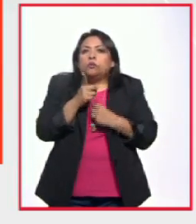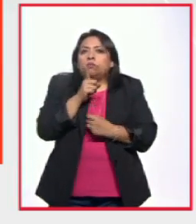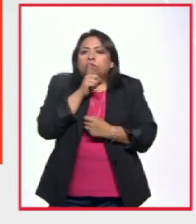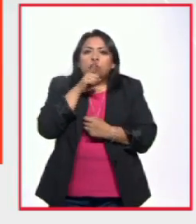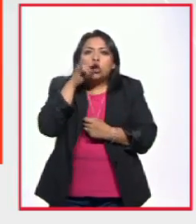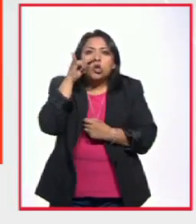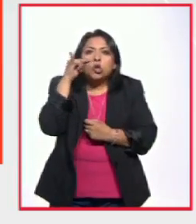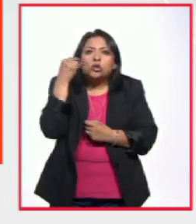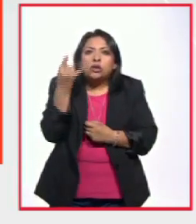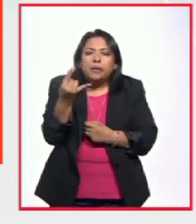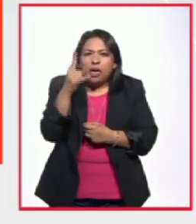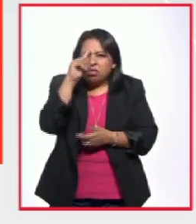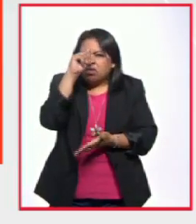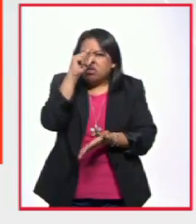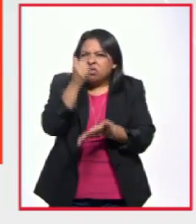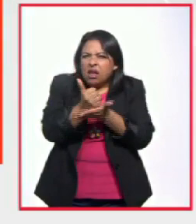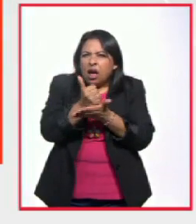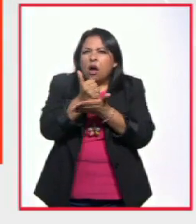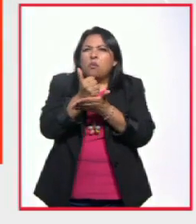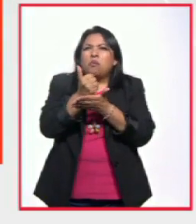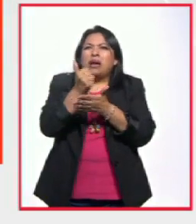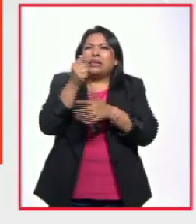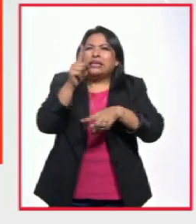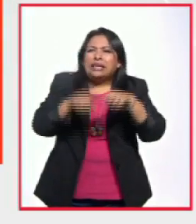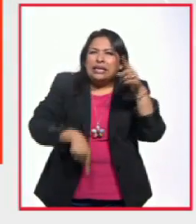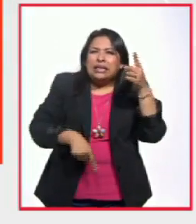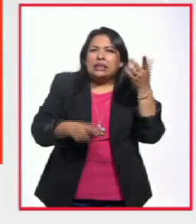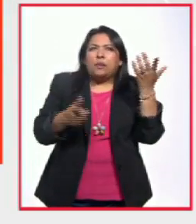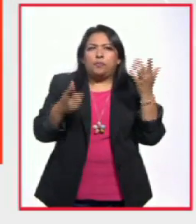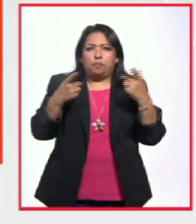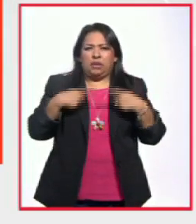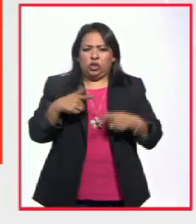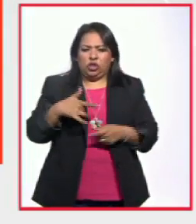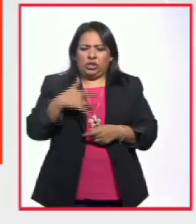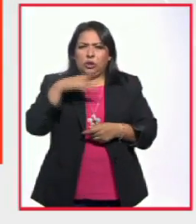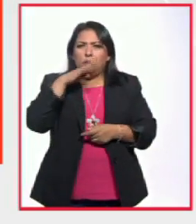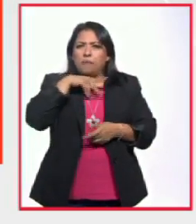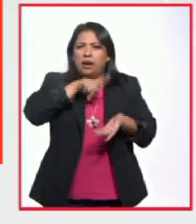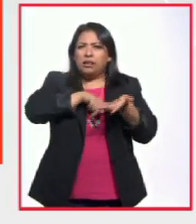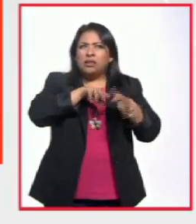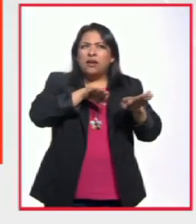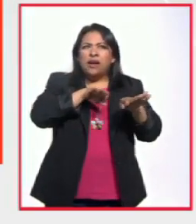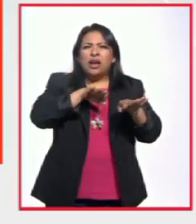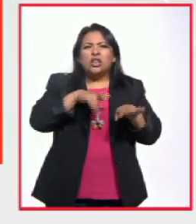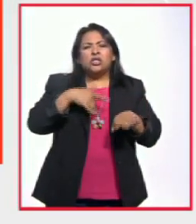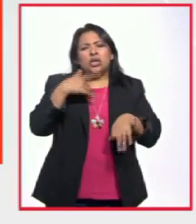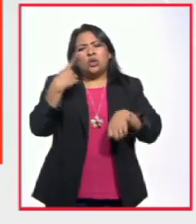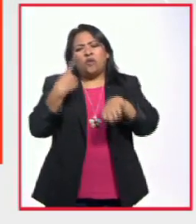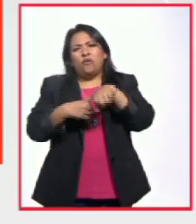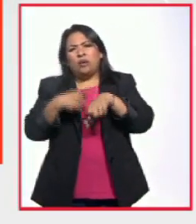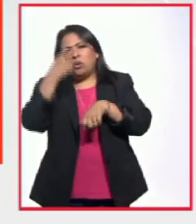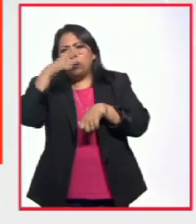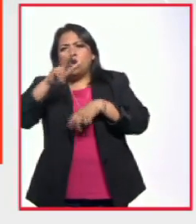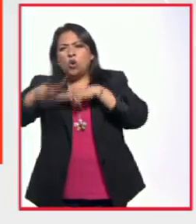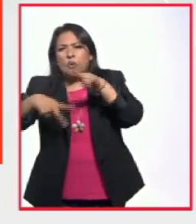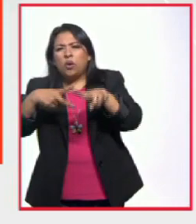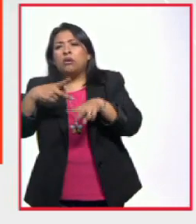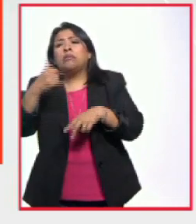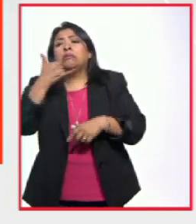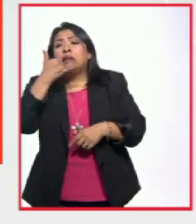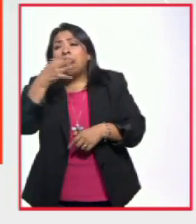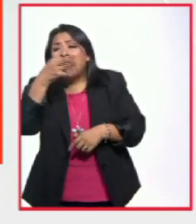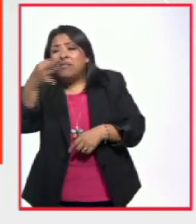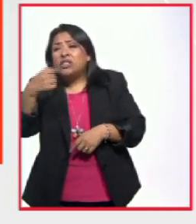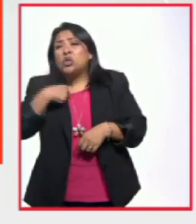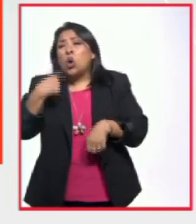silenciosa, es traumatizante, es discapacitante. Cuando alguien se siente mal en el trabajo, me siento mal de la gripa, me tengo que ir, no voy a ir a trabajar, jefe, porque